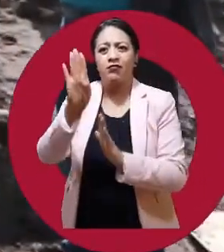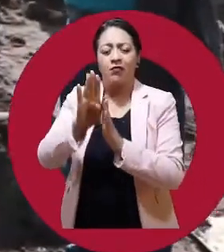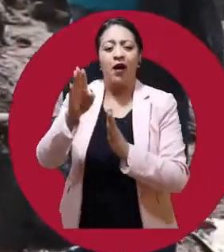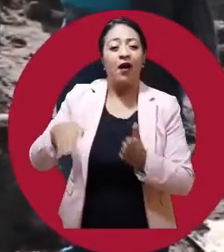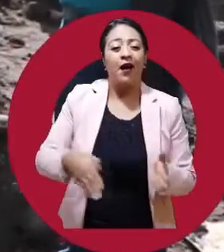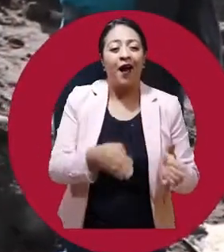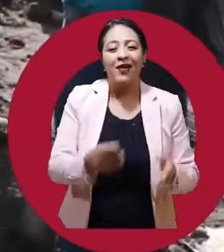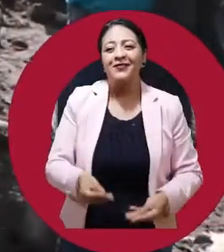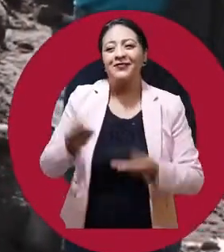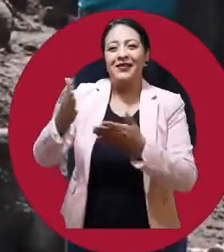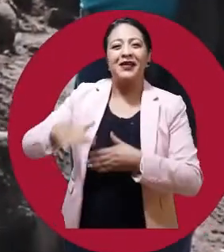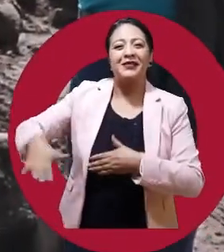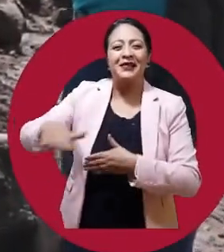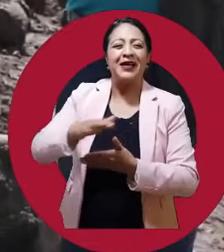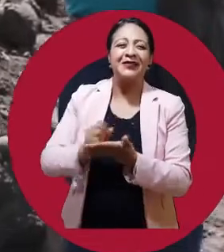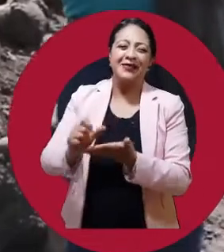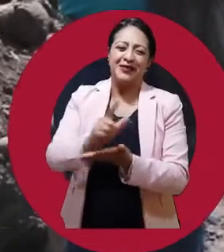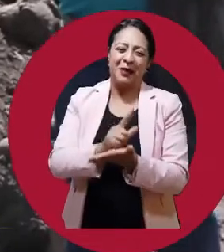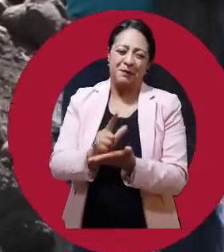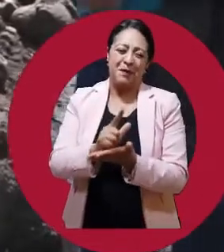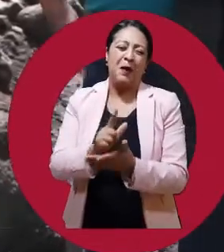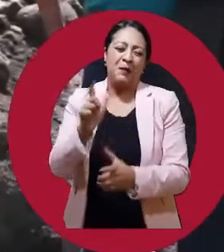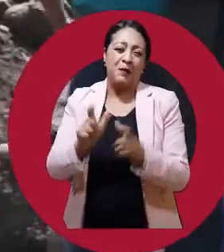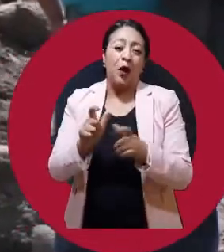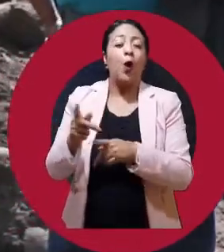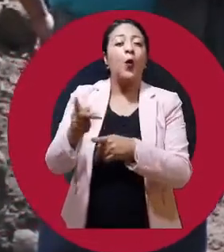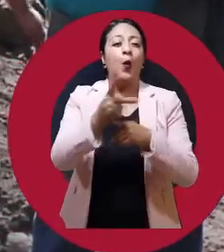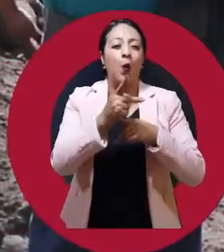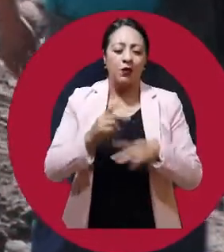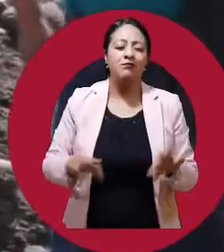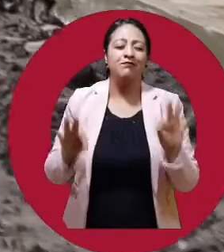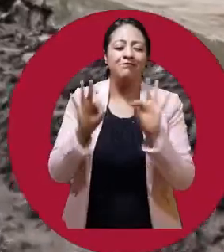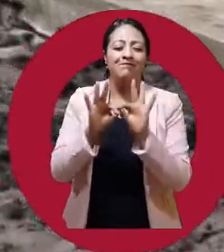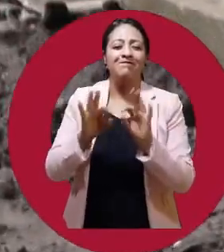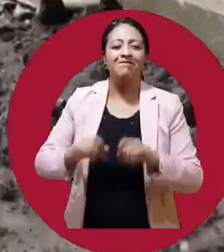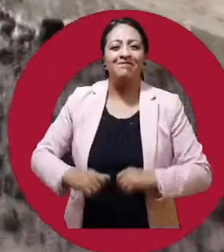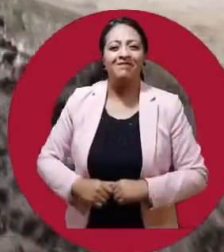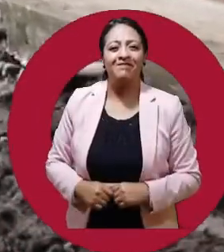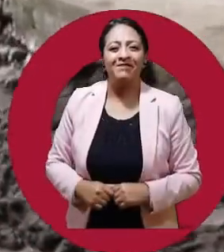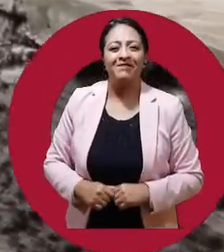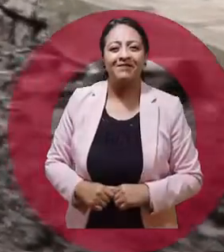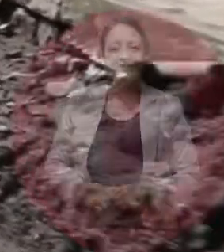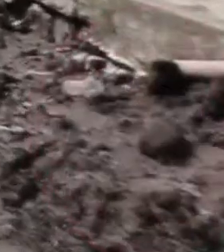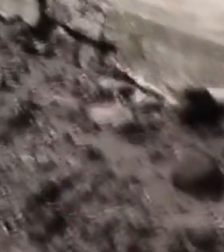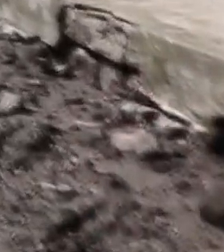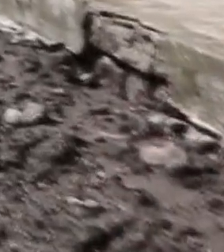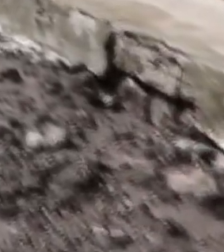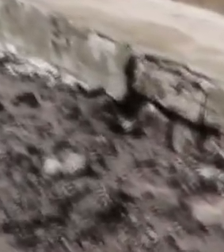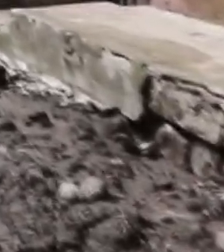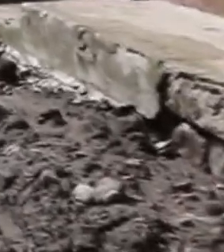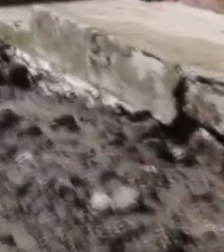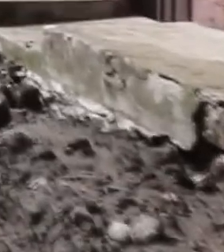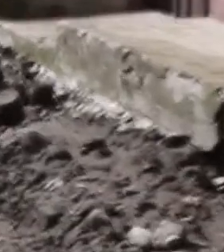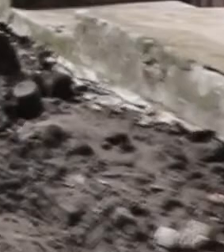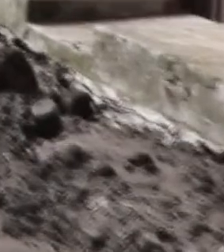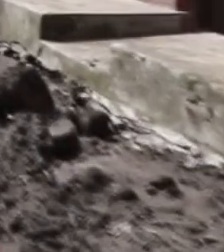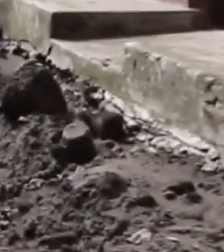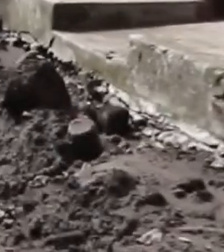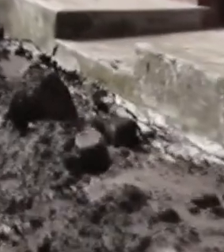entregada a los habitantes de la parroquia de San Pablo del Lago para que lo cuiden y lo empoderen. San Pablo, Kitijipi, Cristóbal Colón,